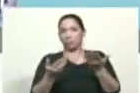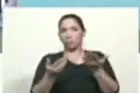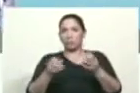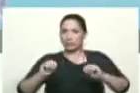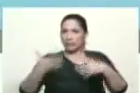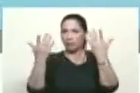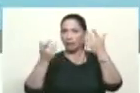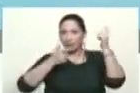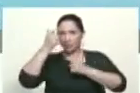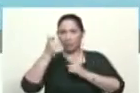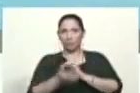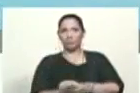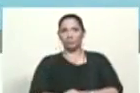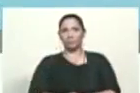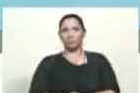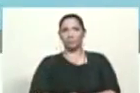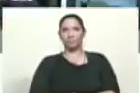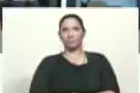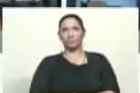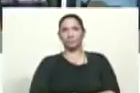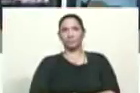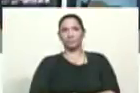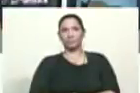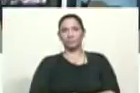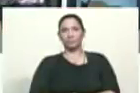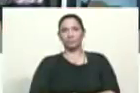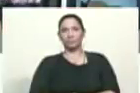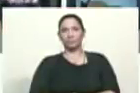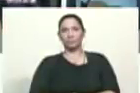mano. Bueno,